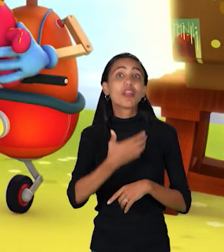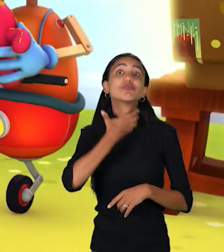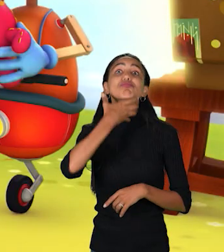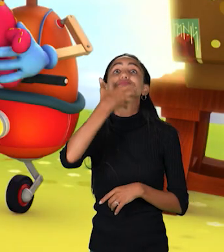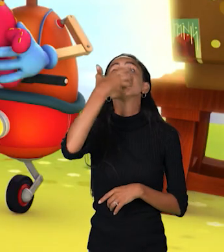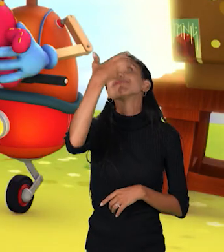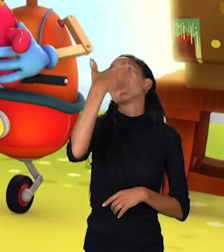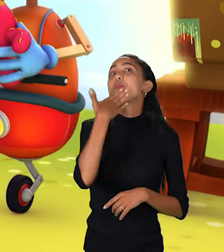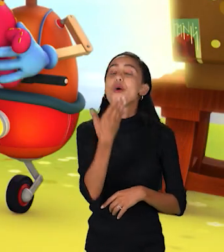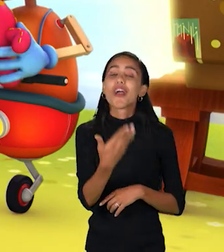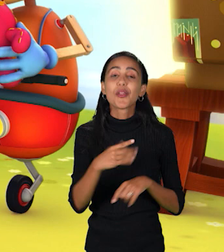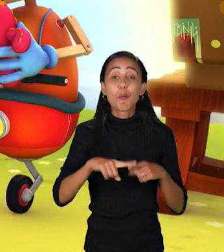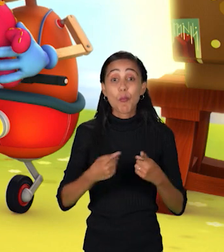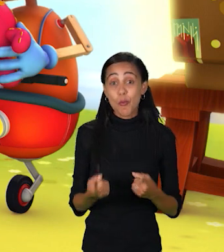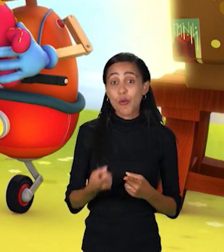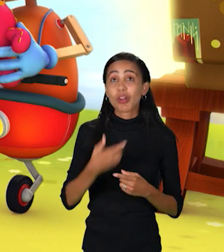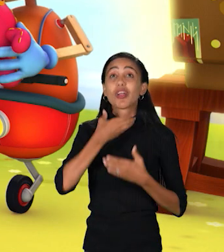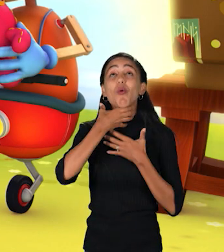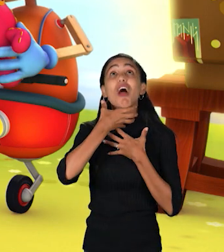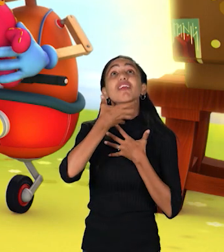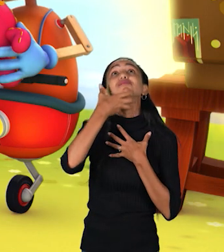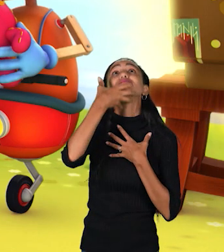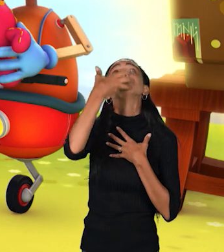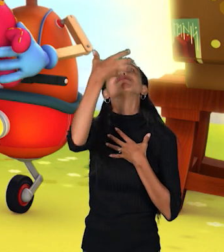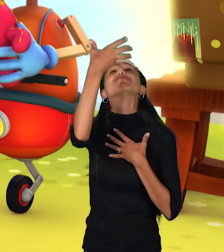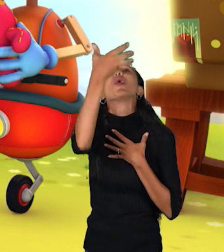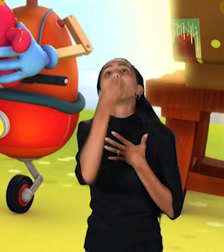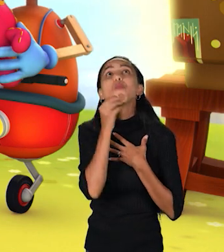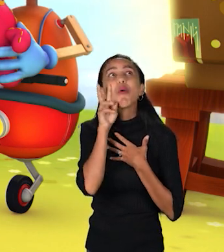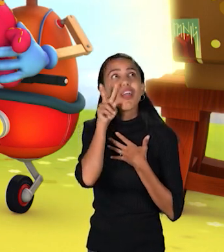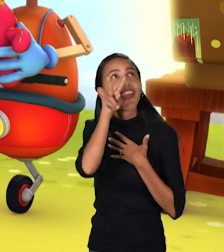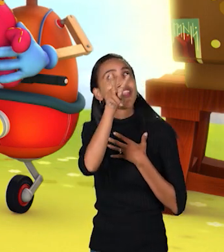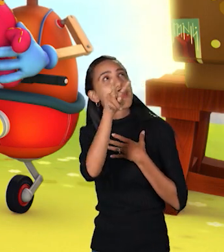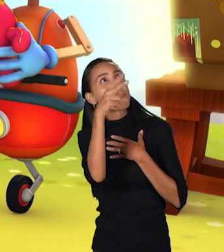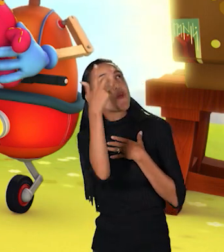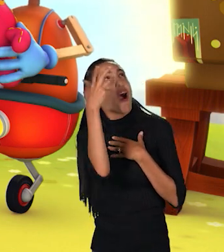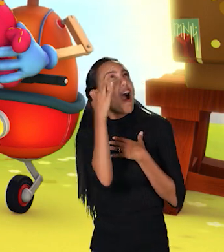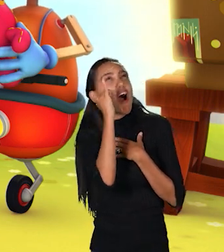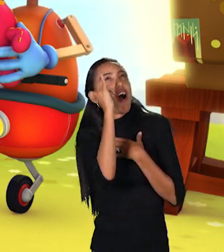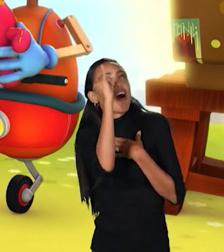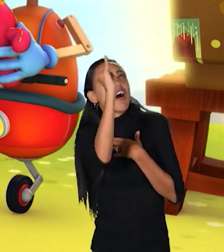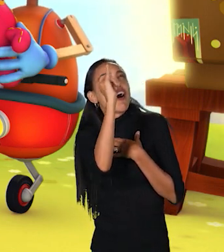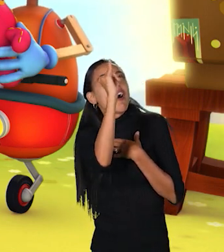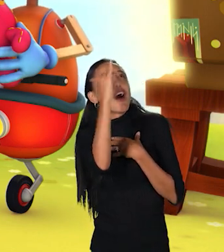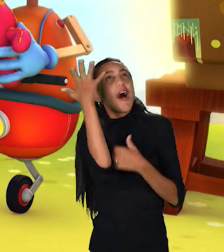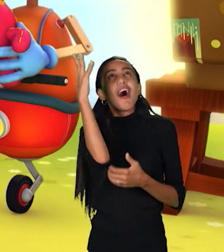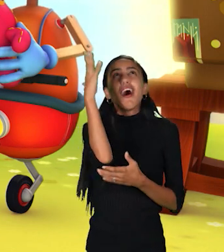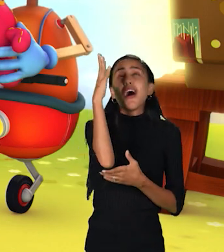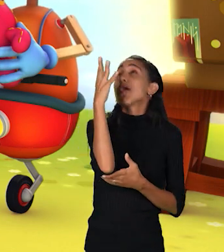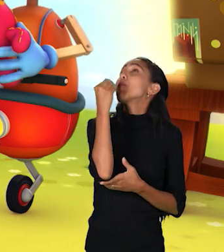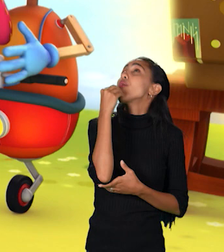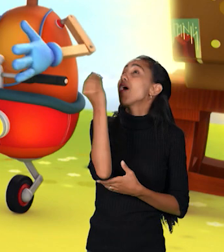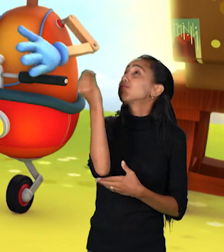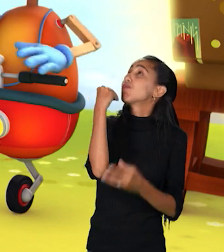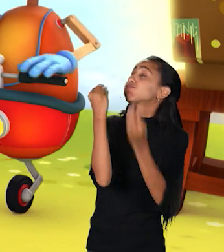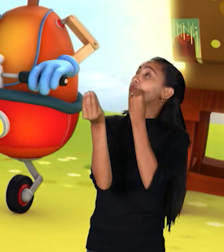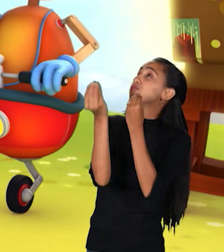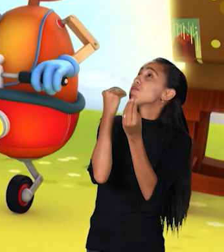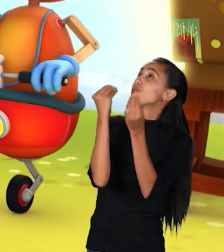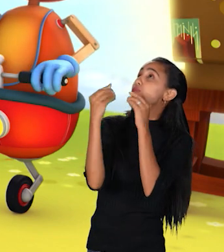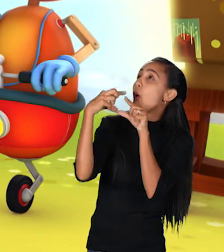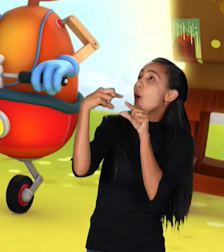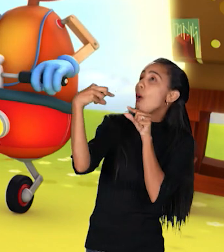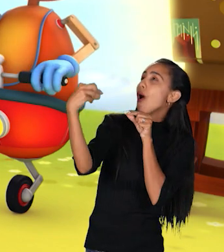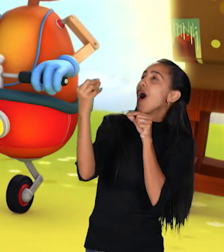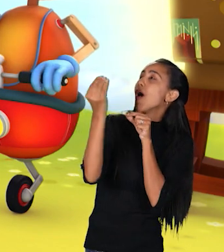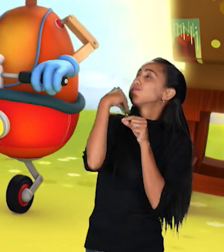genial. Gracias a lo largo que es, puedes llegar hasta las copas más altas de los árboles y comer las hojas más